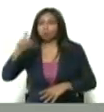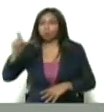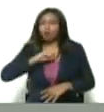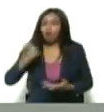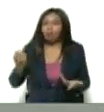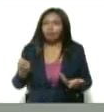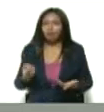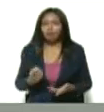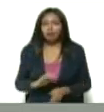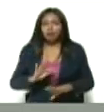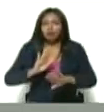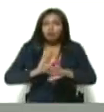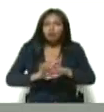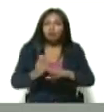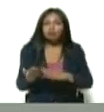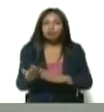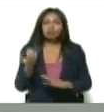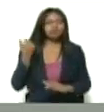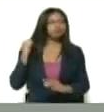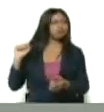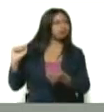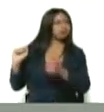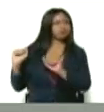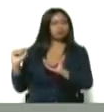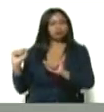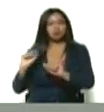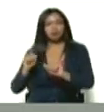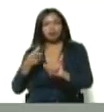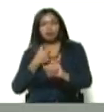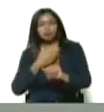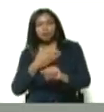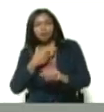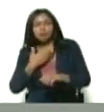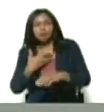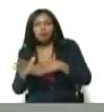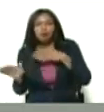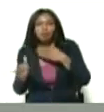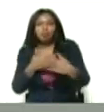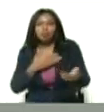Así es. Por su mezquindad, por su visión,